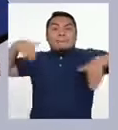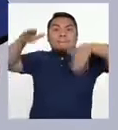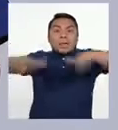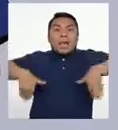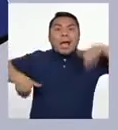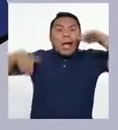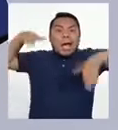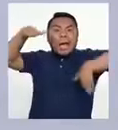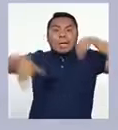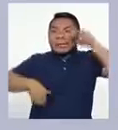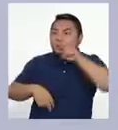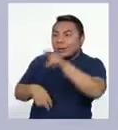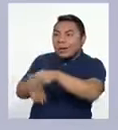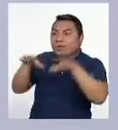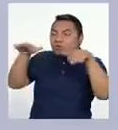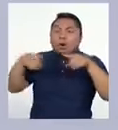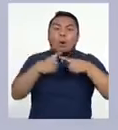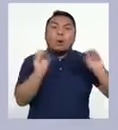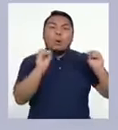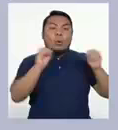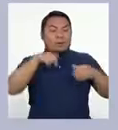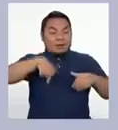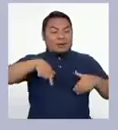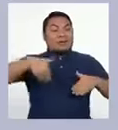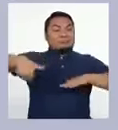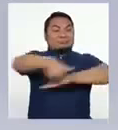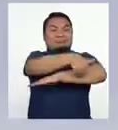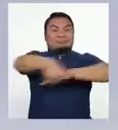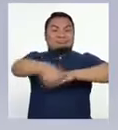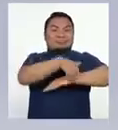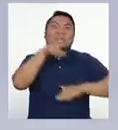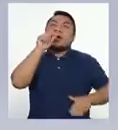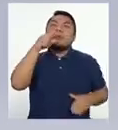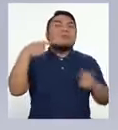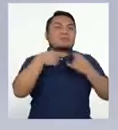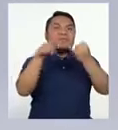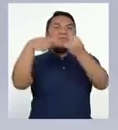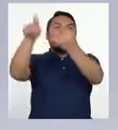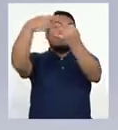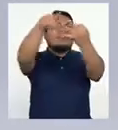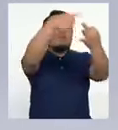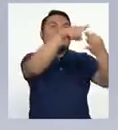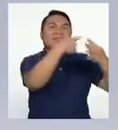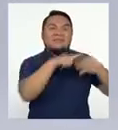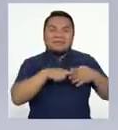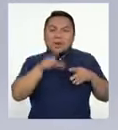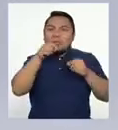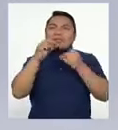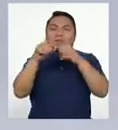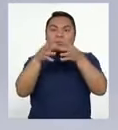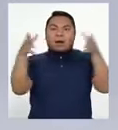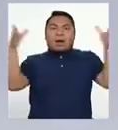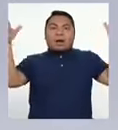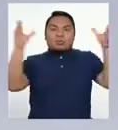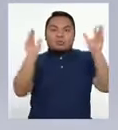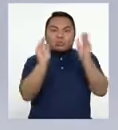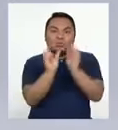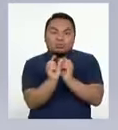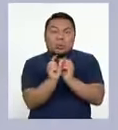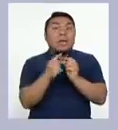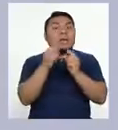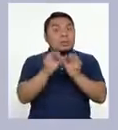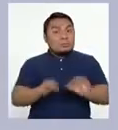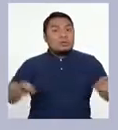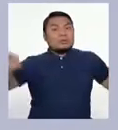en la misma ciudad. Ellas comparten con nosotros el mismo espacio. Por eso es importante mantenerlo